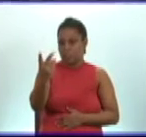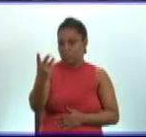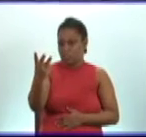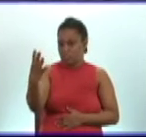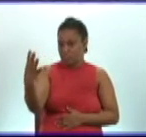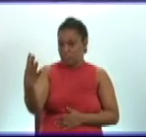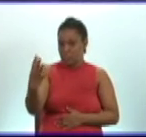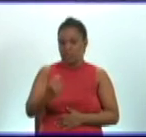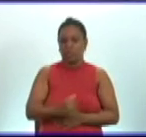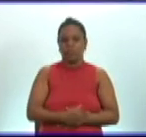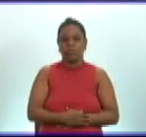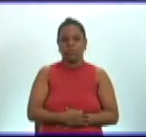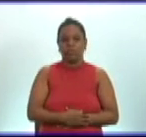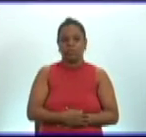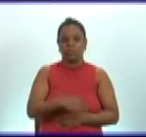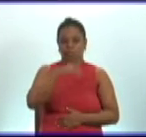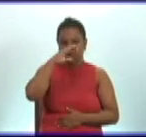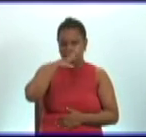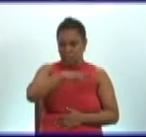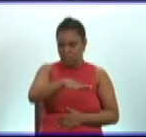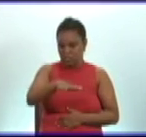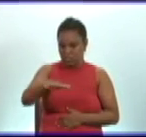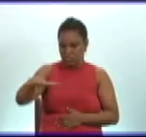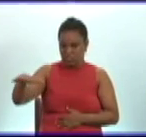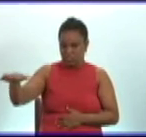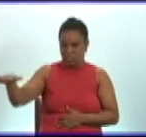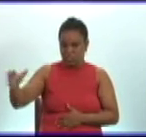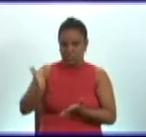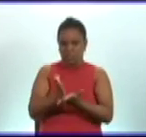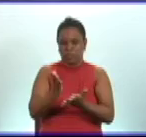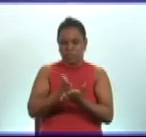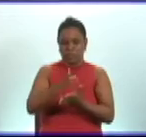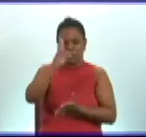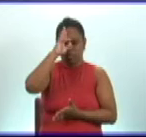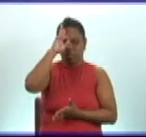Pascual Rodríguez y Pérez, y Ángel Laborde y Pereira,